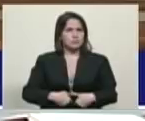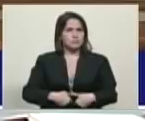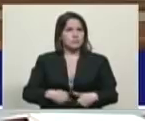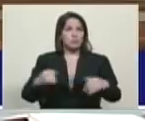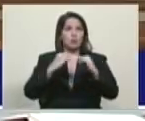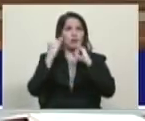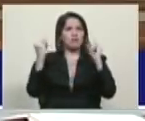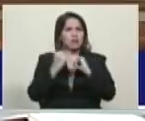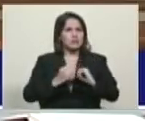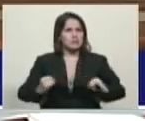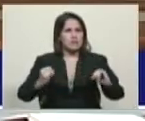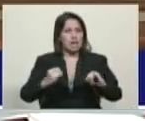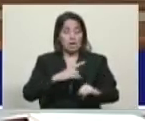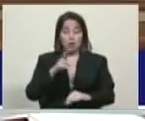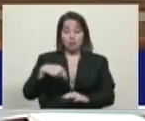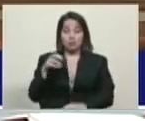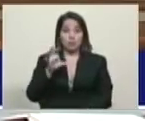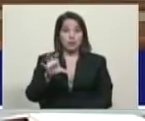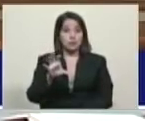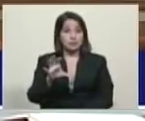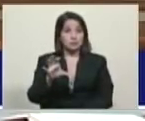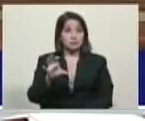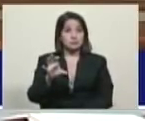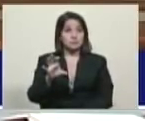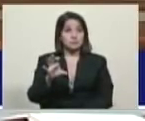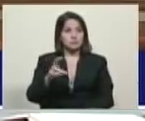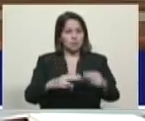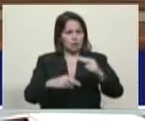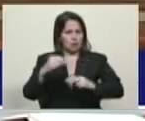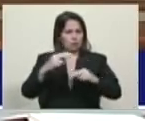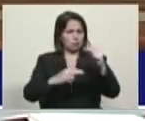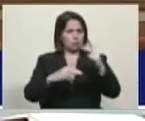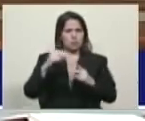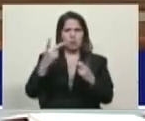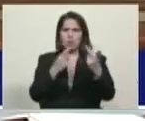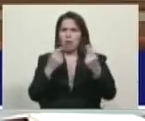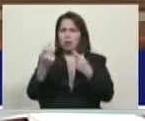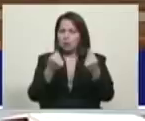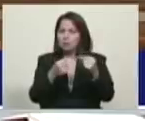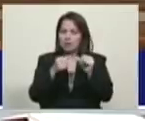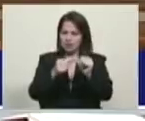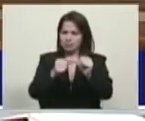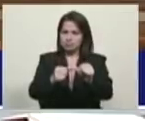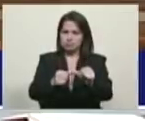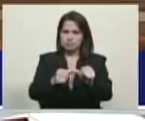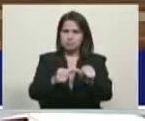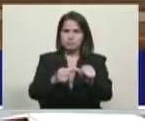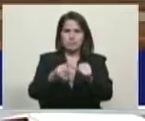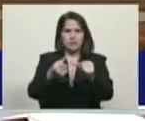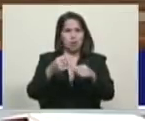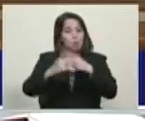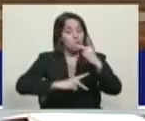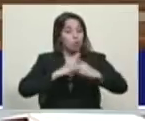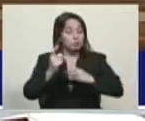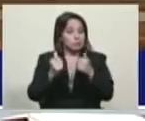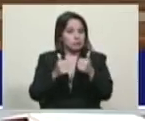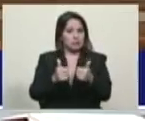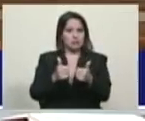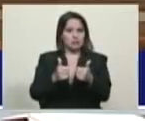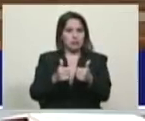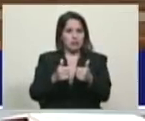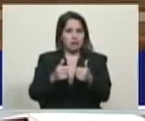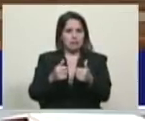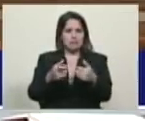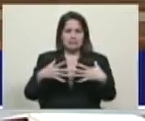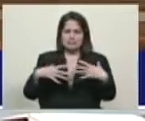felicidad de nuestro país es construir una economía sólida, sustentable, productiva, articulada,